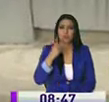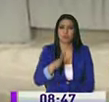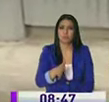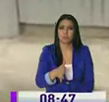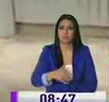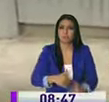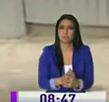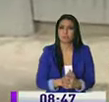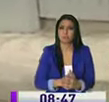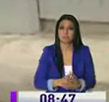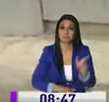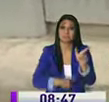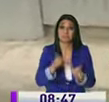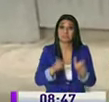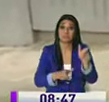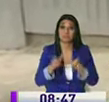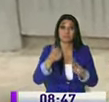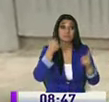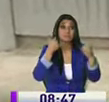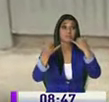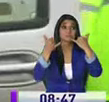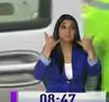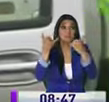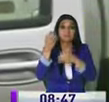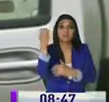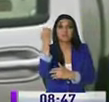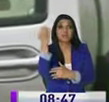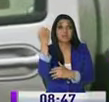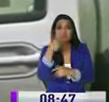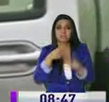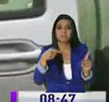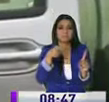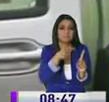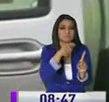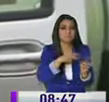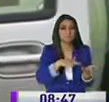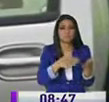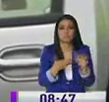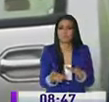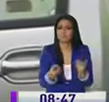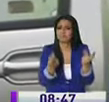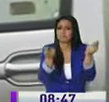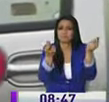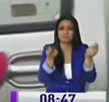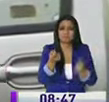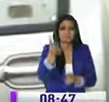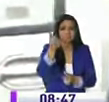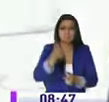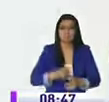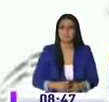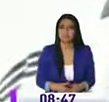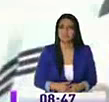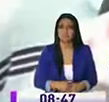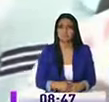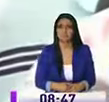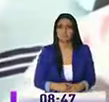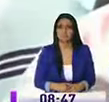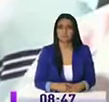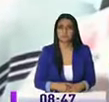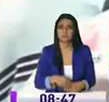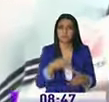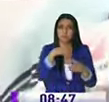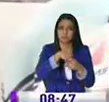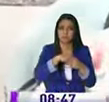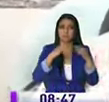del sector intentaron llamar a las unidades de auxilio pero la víctima falleció casi al instante se han estado llevando